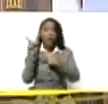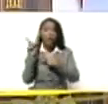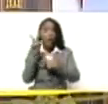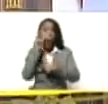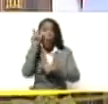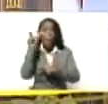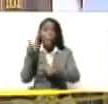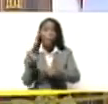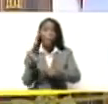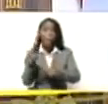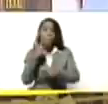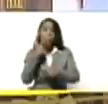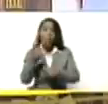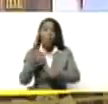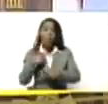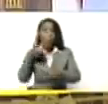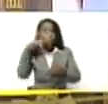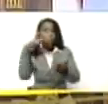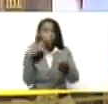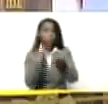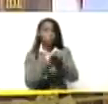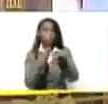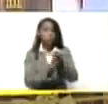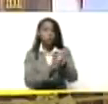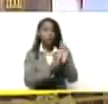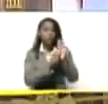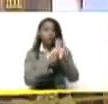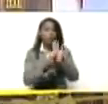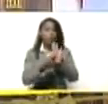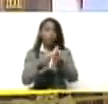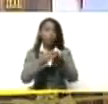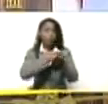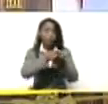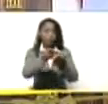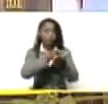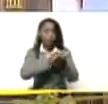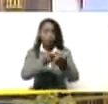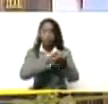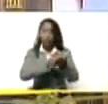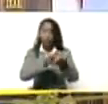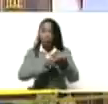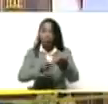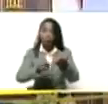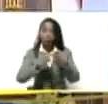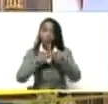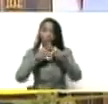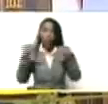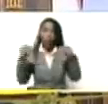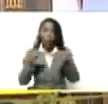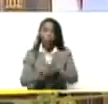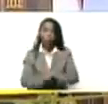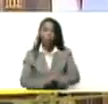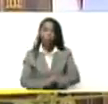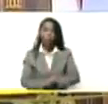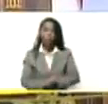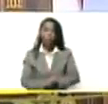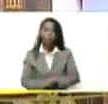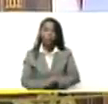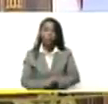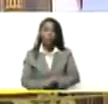como es evidente el crecimiento de la producción industrial el crecimiento del comercio nacional el